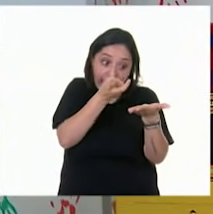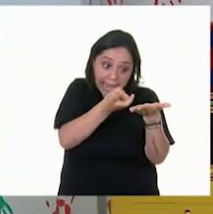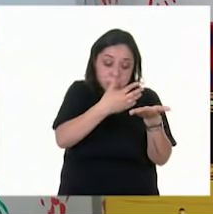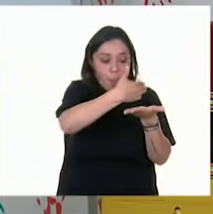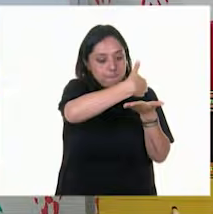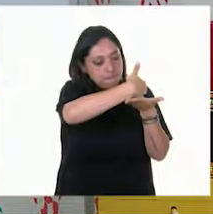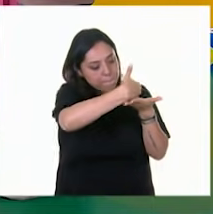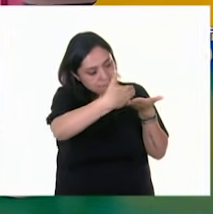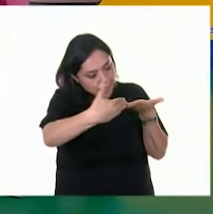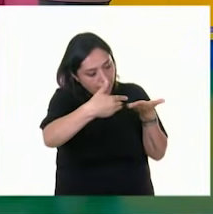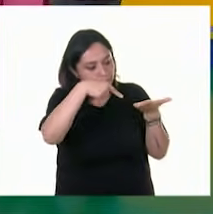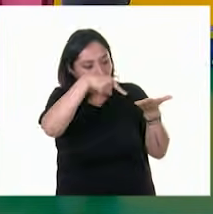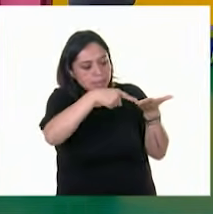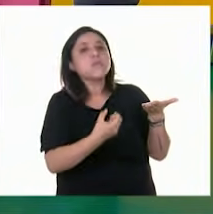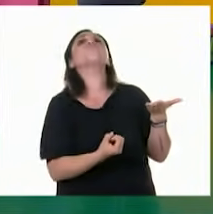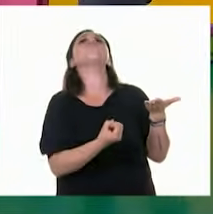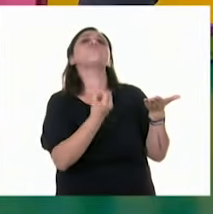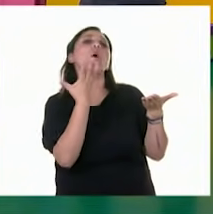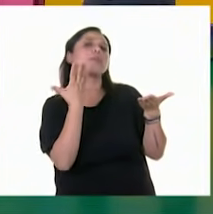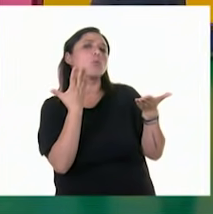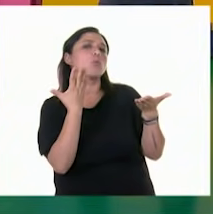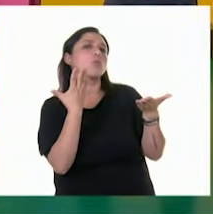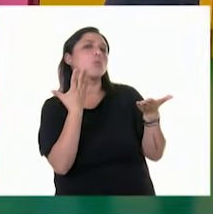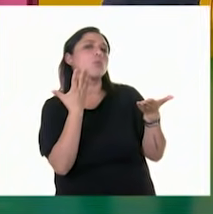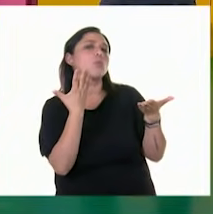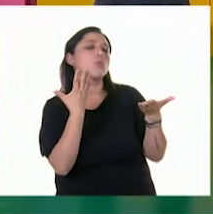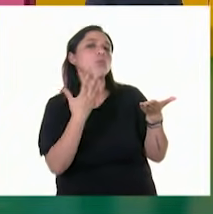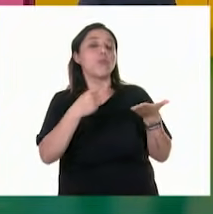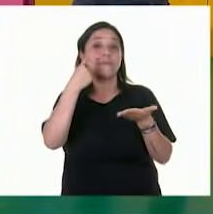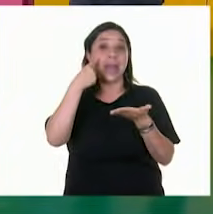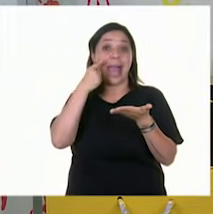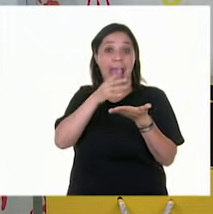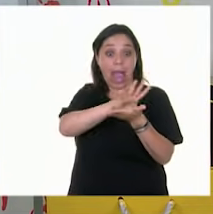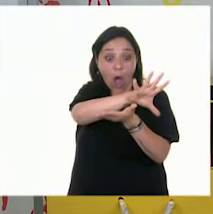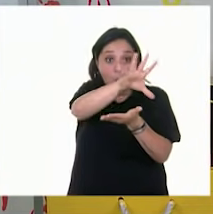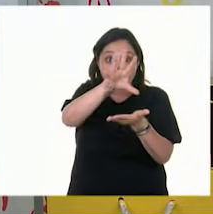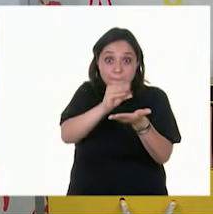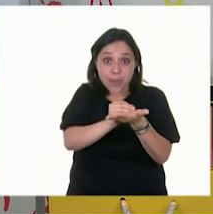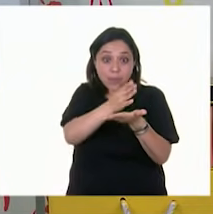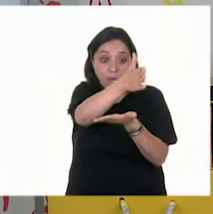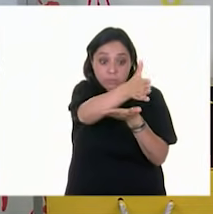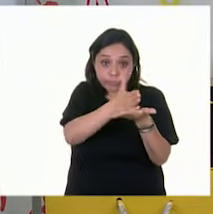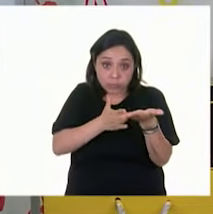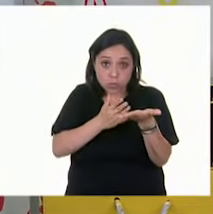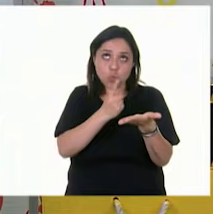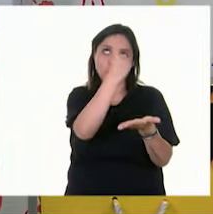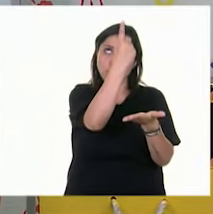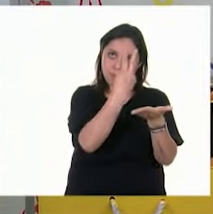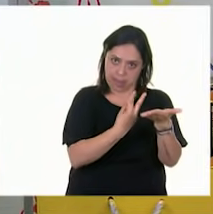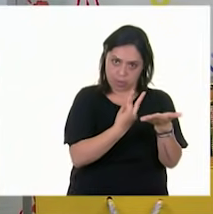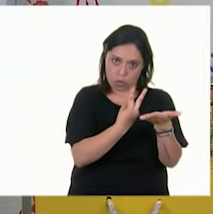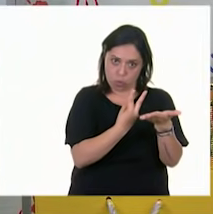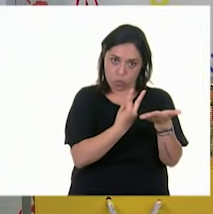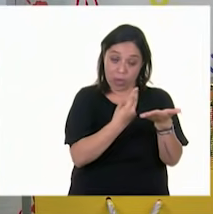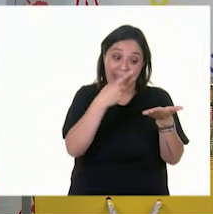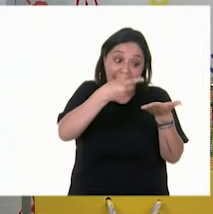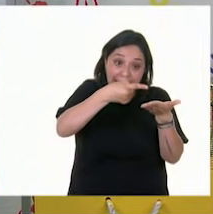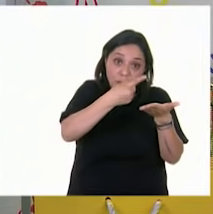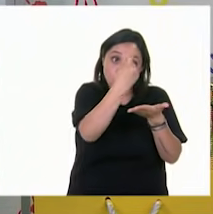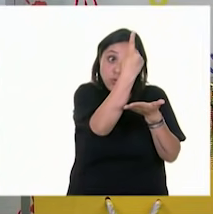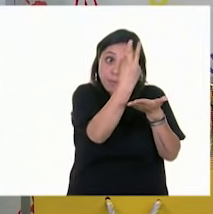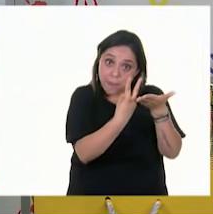entero. Esto ya lo habíamos realizado. La mitad de un entero... Un medio. Un medio. Y la mitad de ese